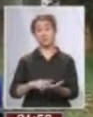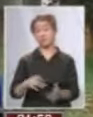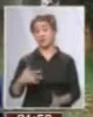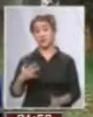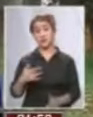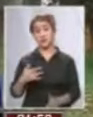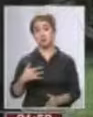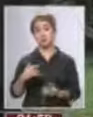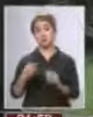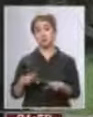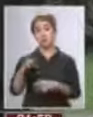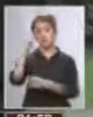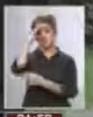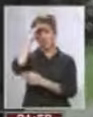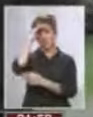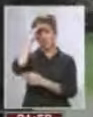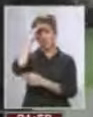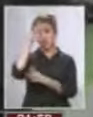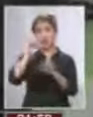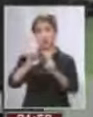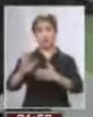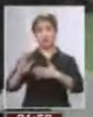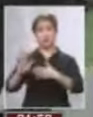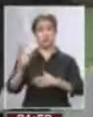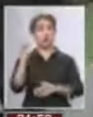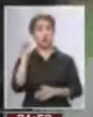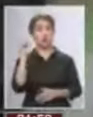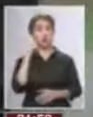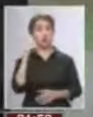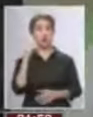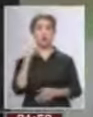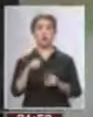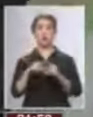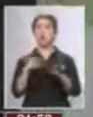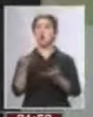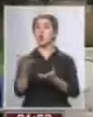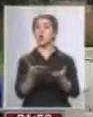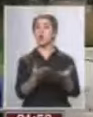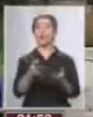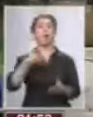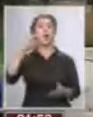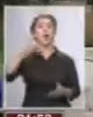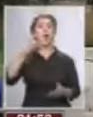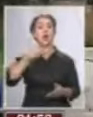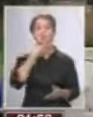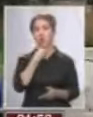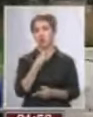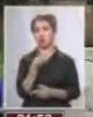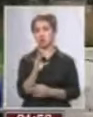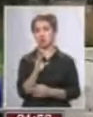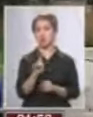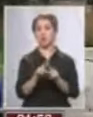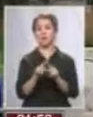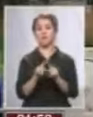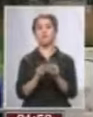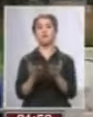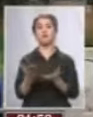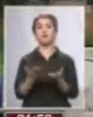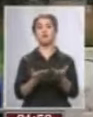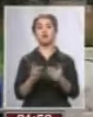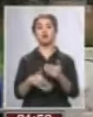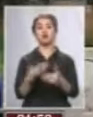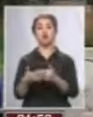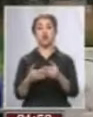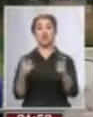perder confianzas en promesas que he escuchado. Es el lobby del Consejo de Rectores que funciona, sus